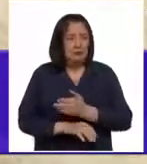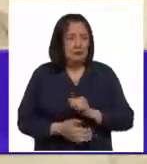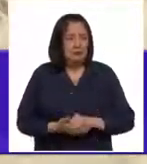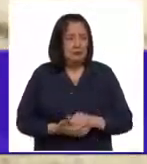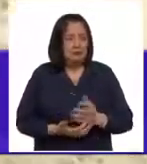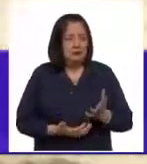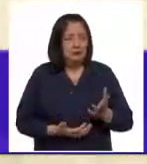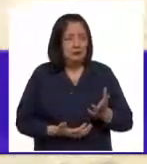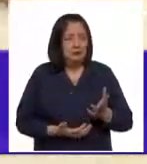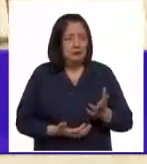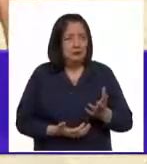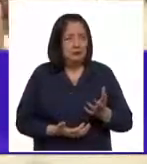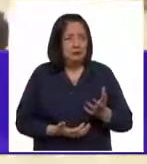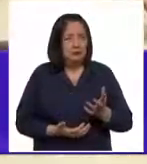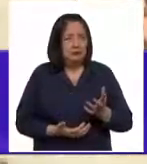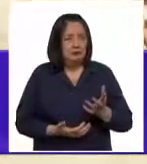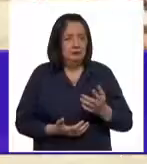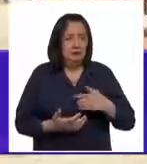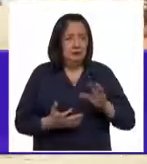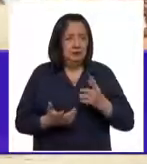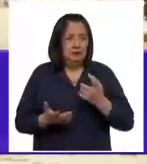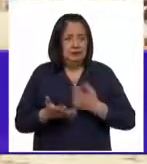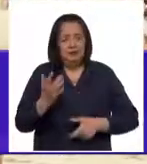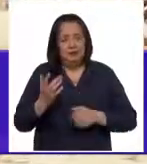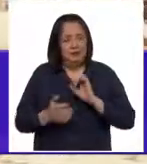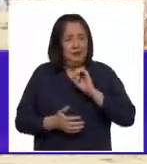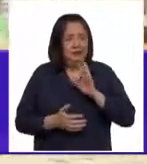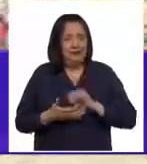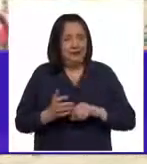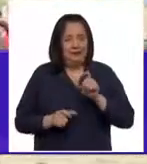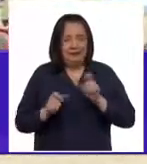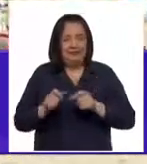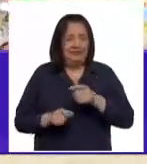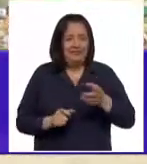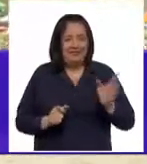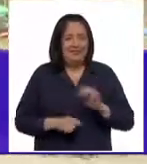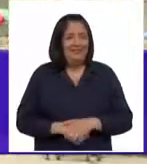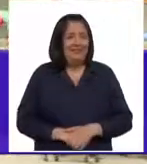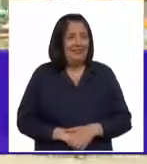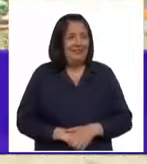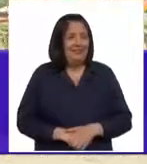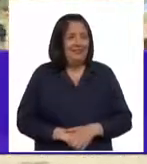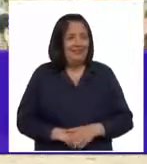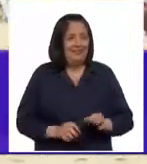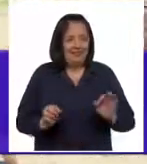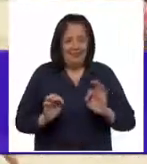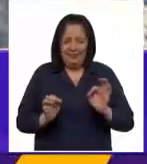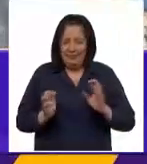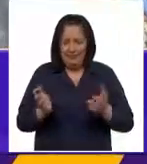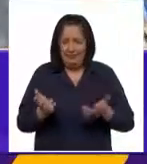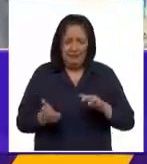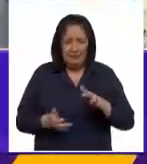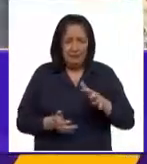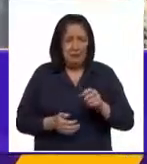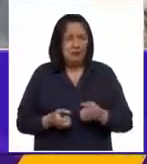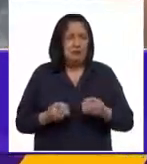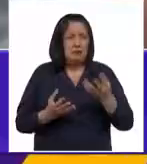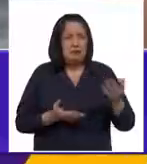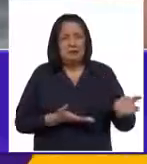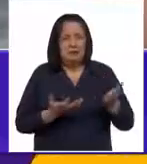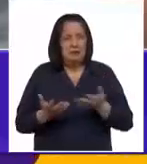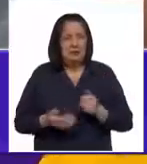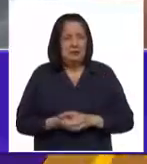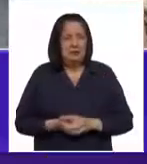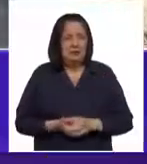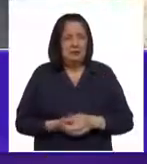bueno, incógnitamente. Los precios no se dicen, ¿no? Eso es para el público, más que todo. No, no hay precios, nada, ni un aproximado para saber cuánto traernos. No,